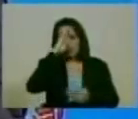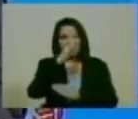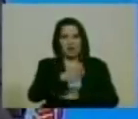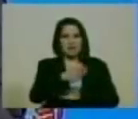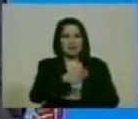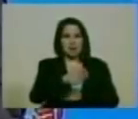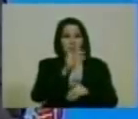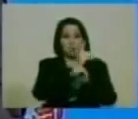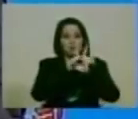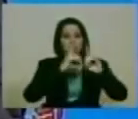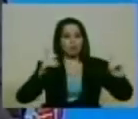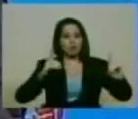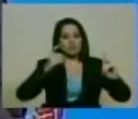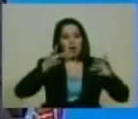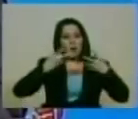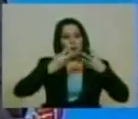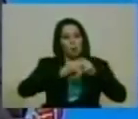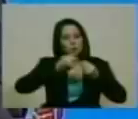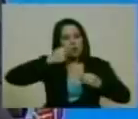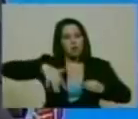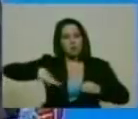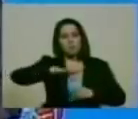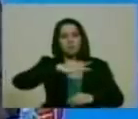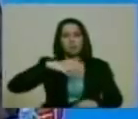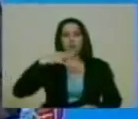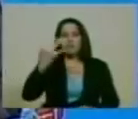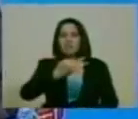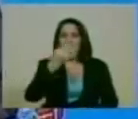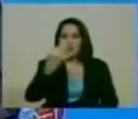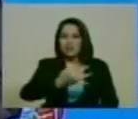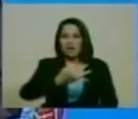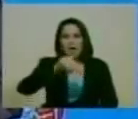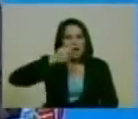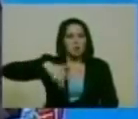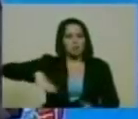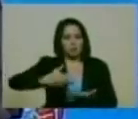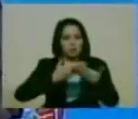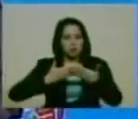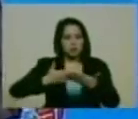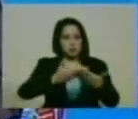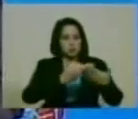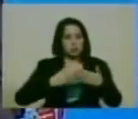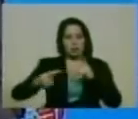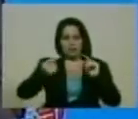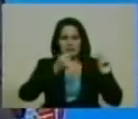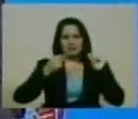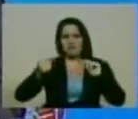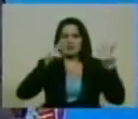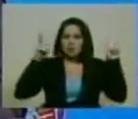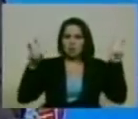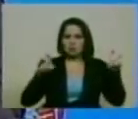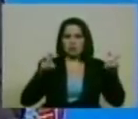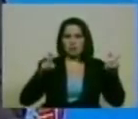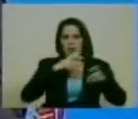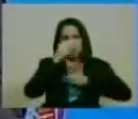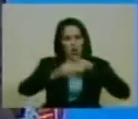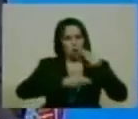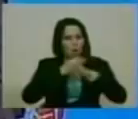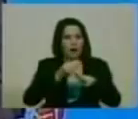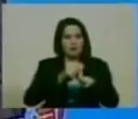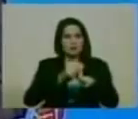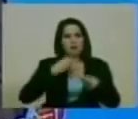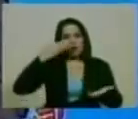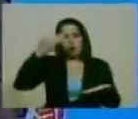una democracia de pueblo verdadero. Que el pueblo estudia, debate los temas, los elabora